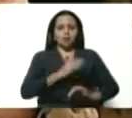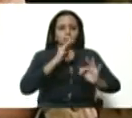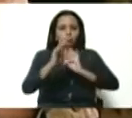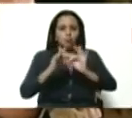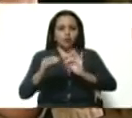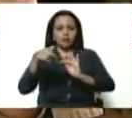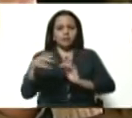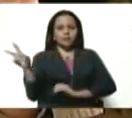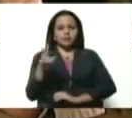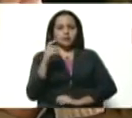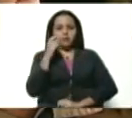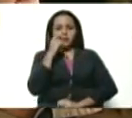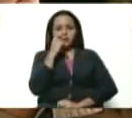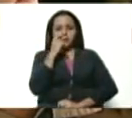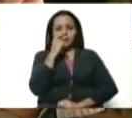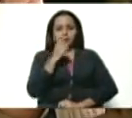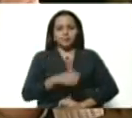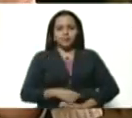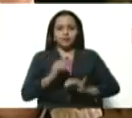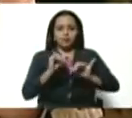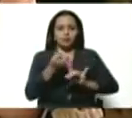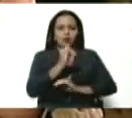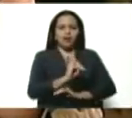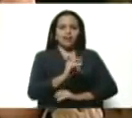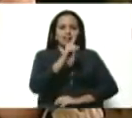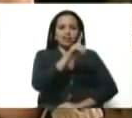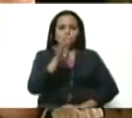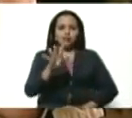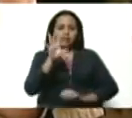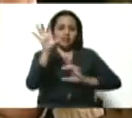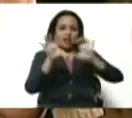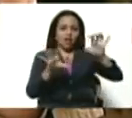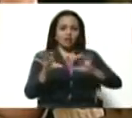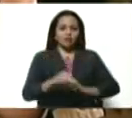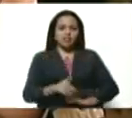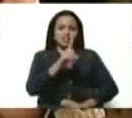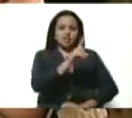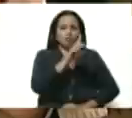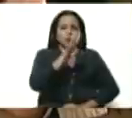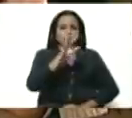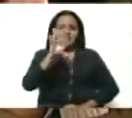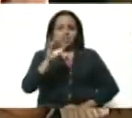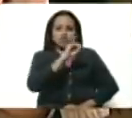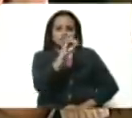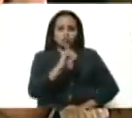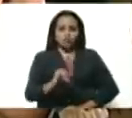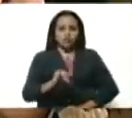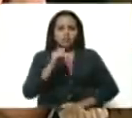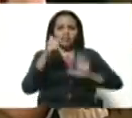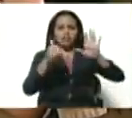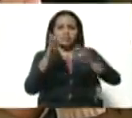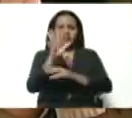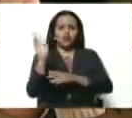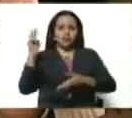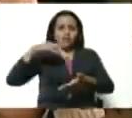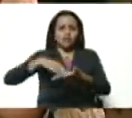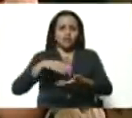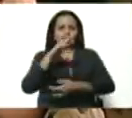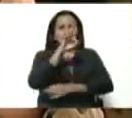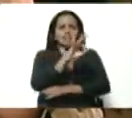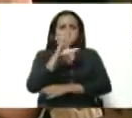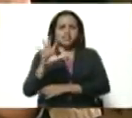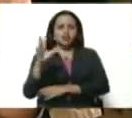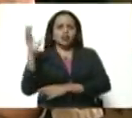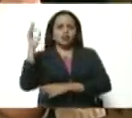estos casos están ubicados en 14 estados 143 en el sur ya 65 en miranda 35 en bolívar